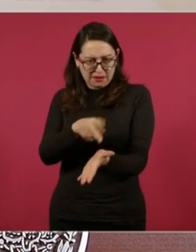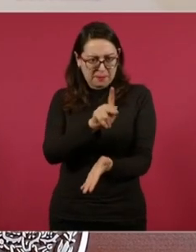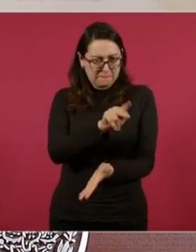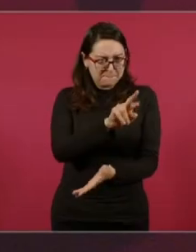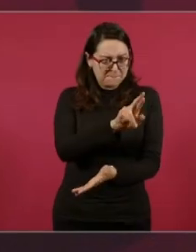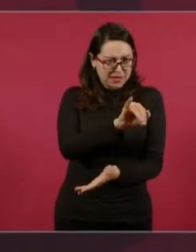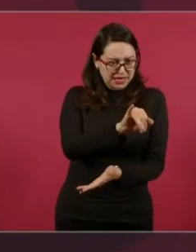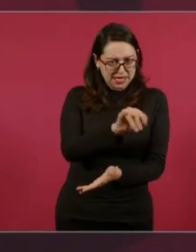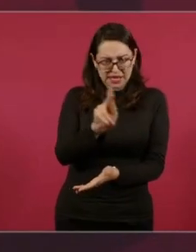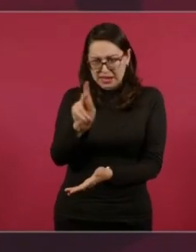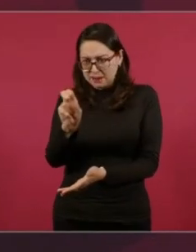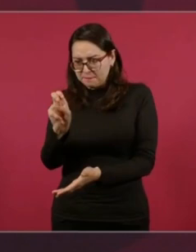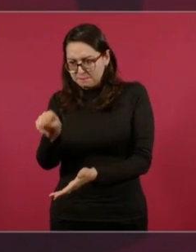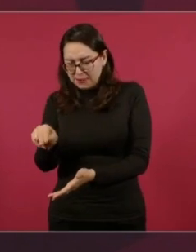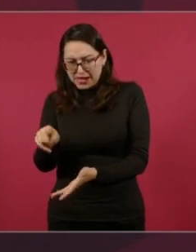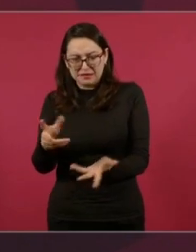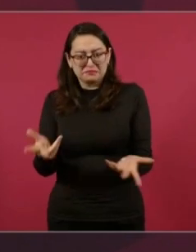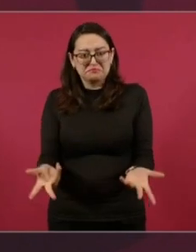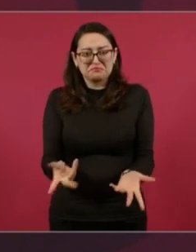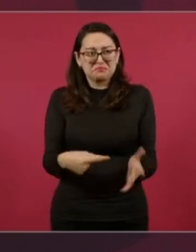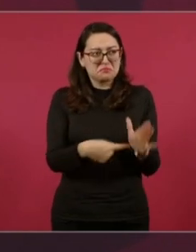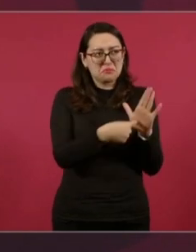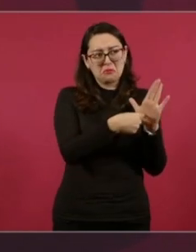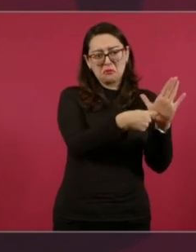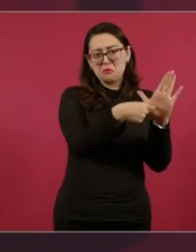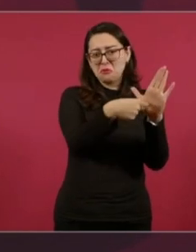¿Dónde se expone? Pues ahí,